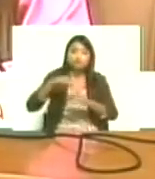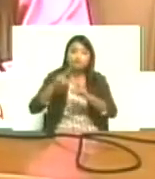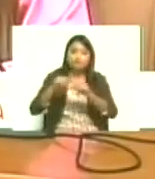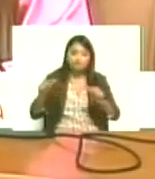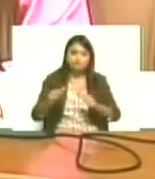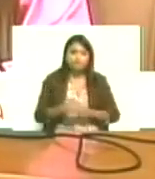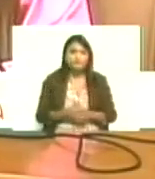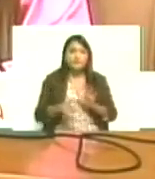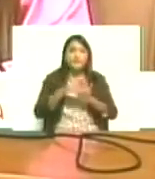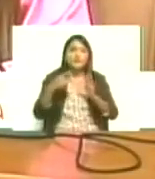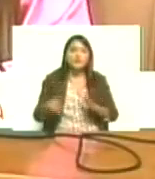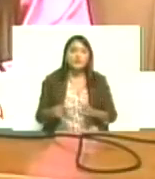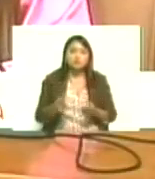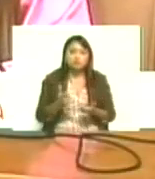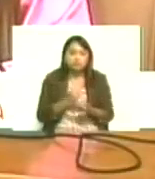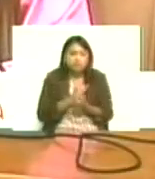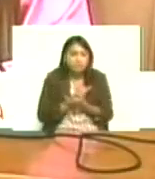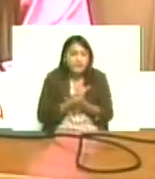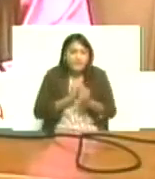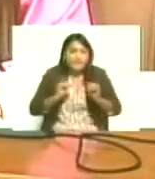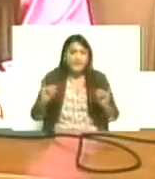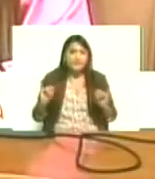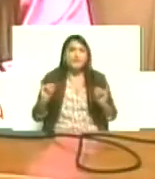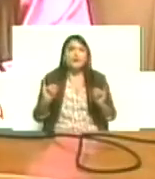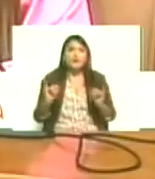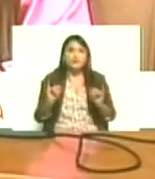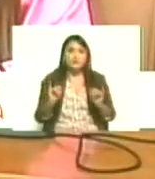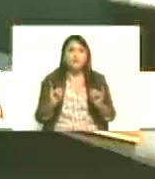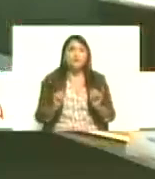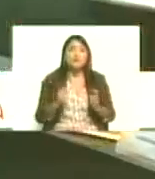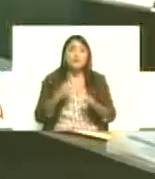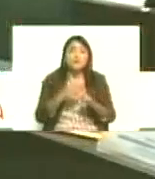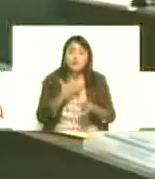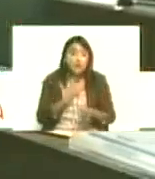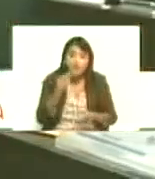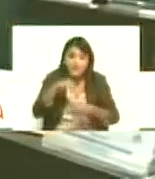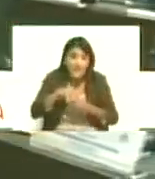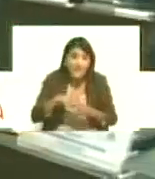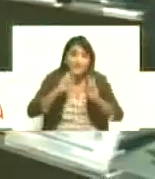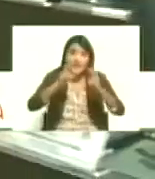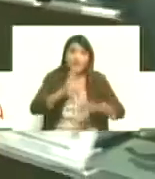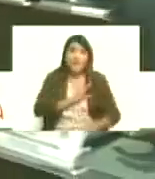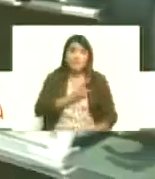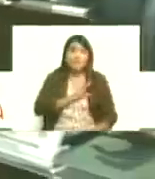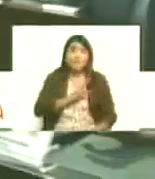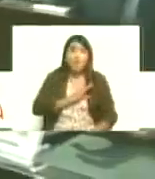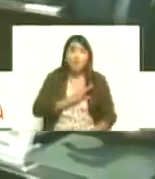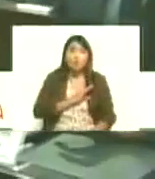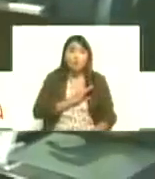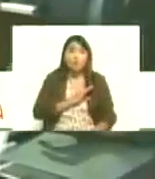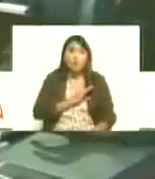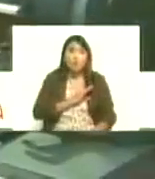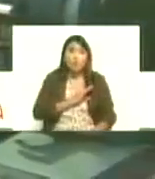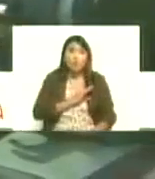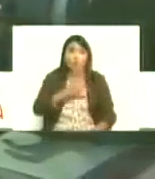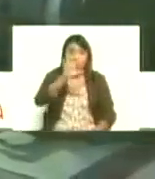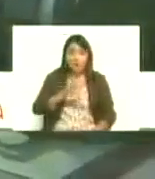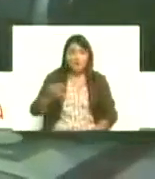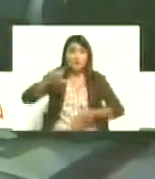el derecho a la autodeterminación de los pueblos y la no injerencia en los asuntos internos de los